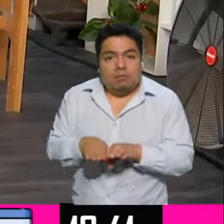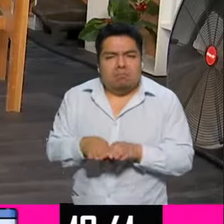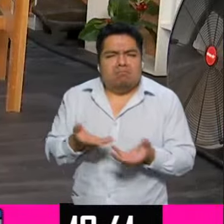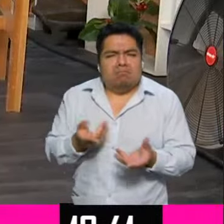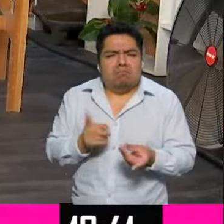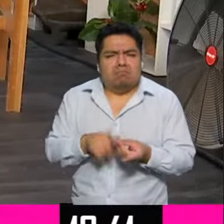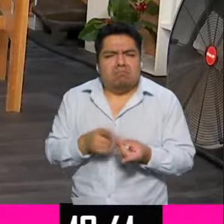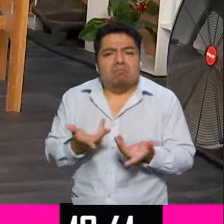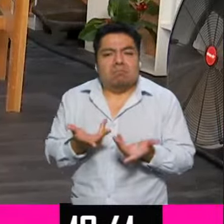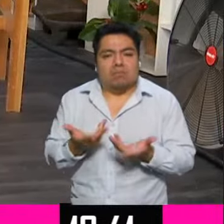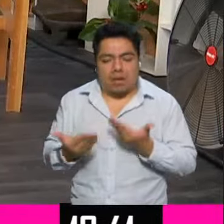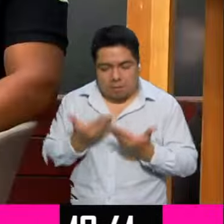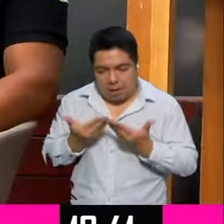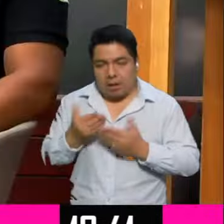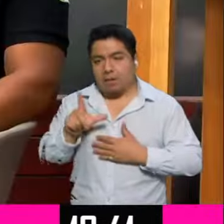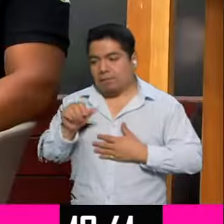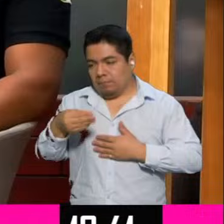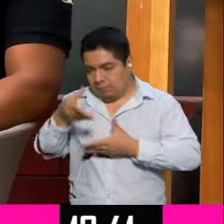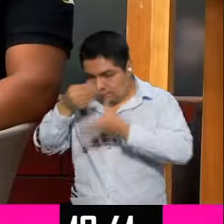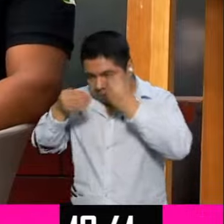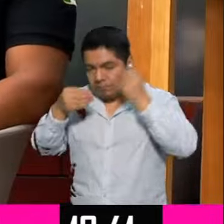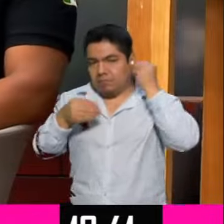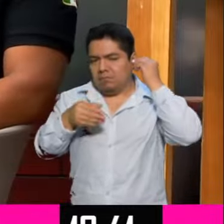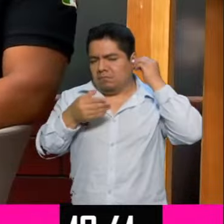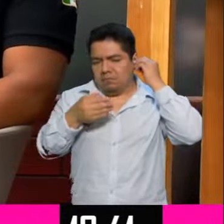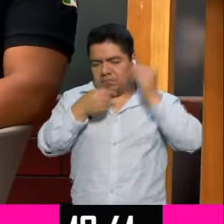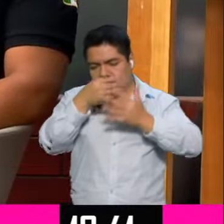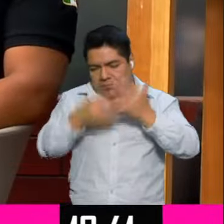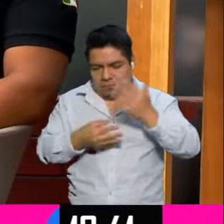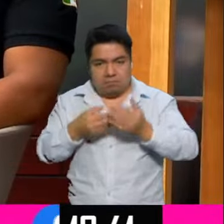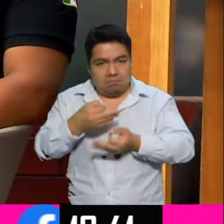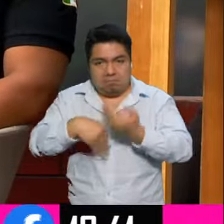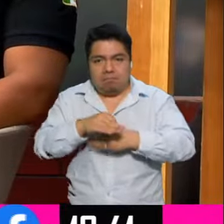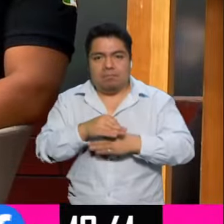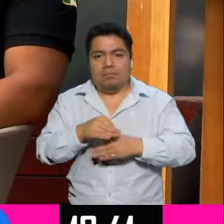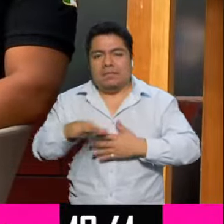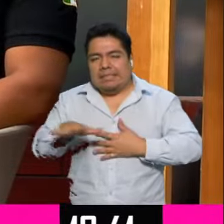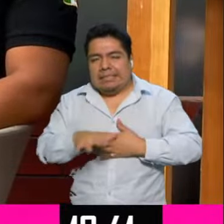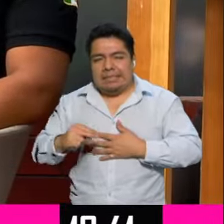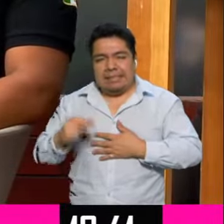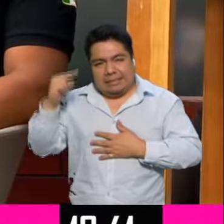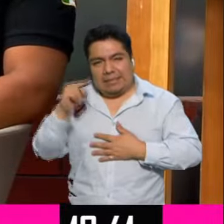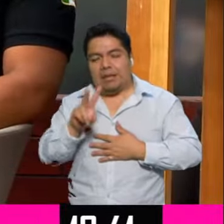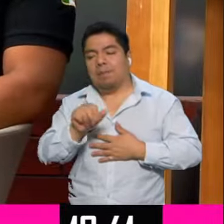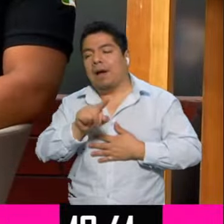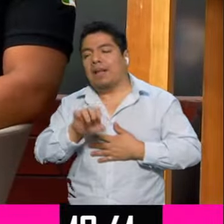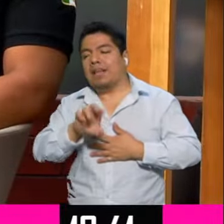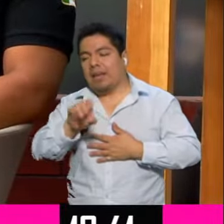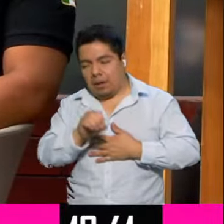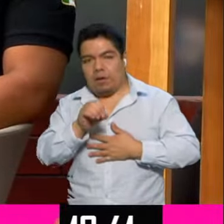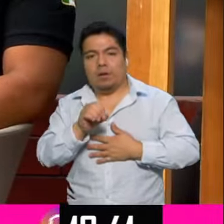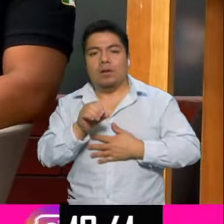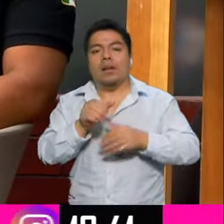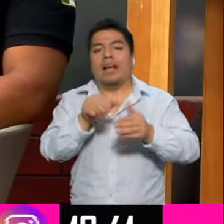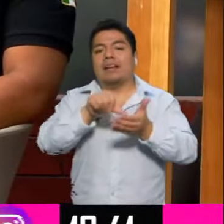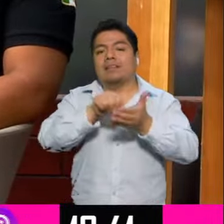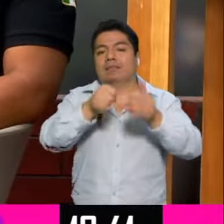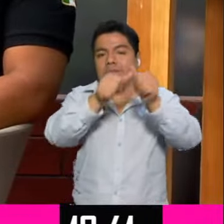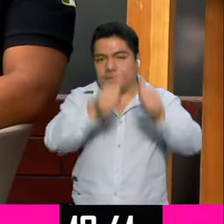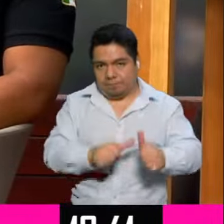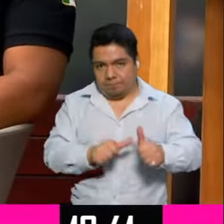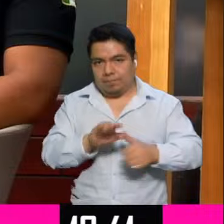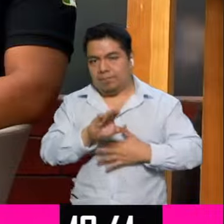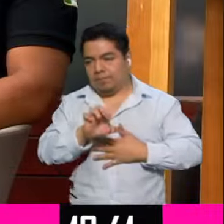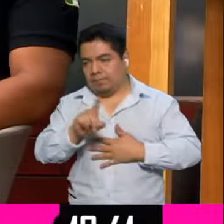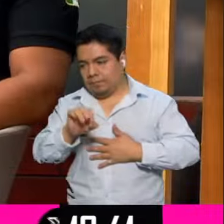dónde? A bailarle, a aprender lengua de señas y todo. Nosotros estamos por la zona norte, en Vallejo, en el Centro de Arte Bicentenario. Ahí es